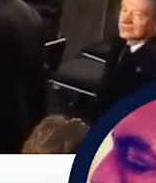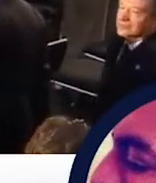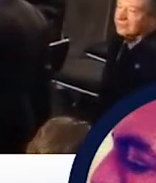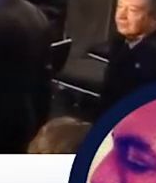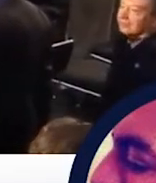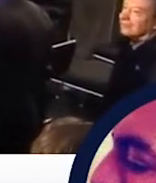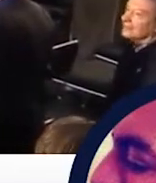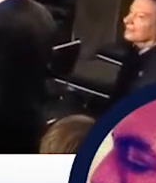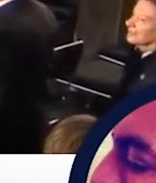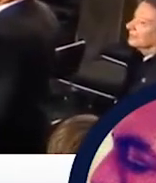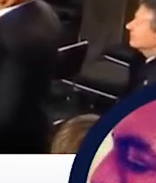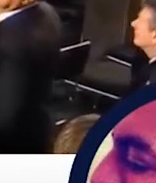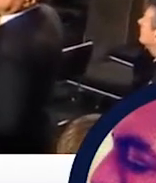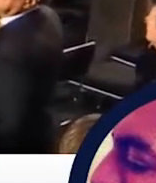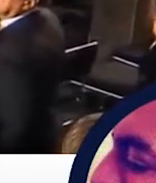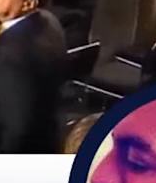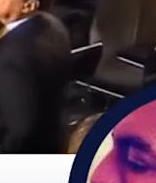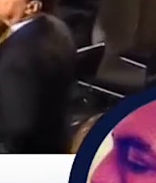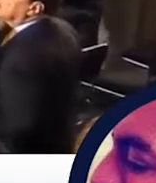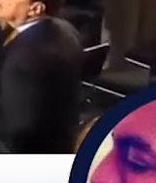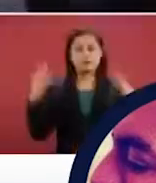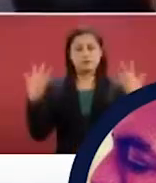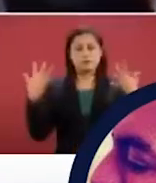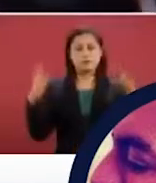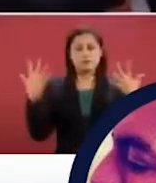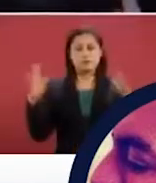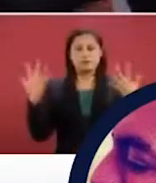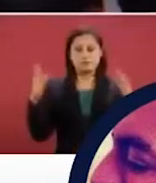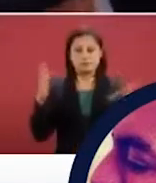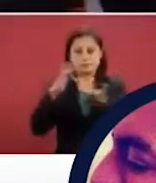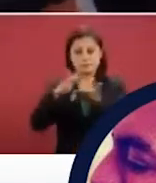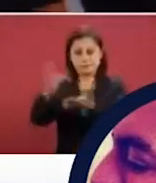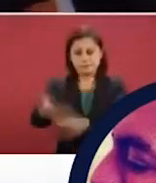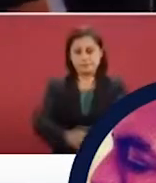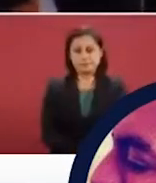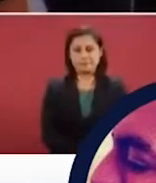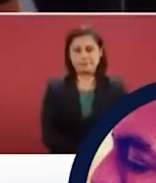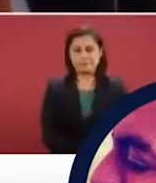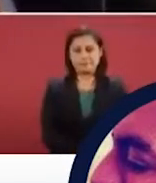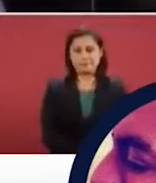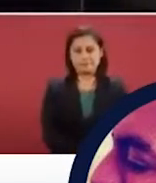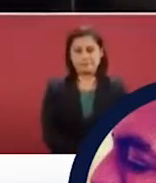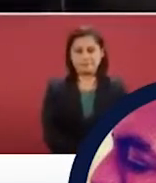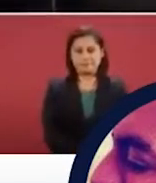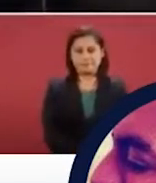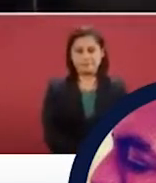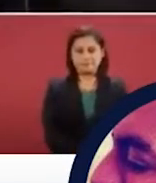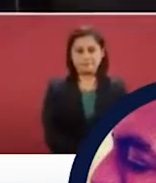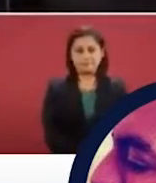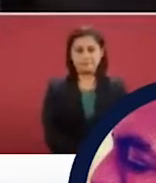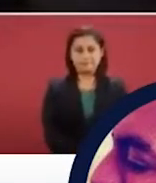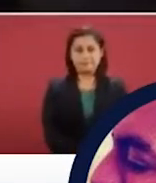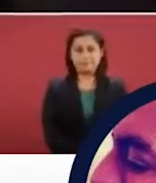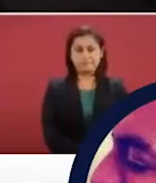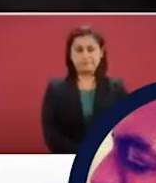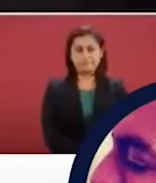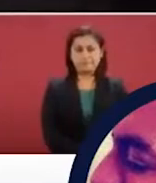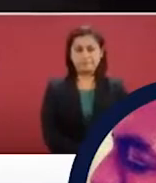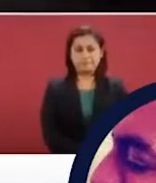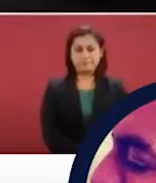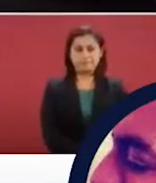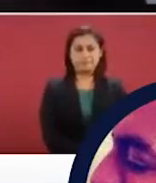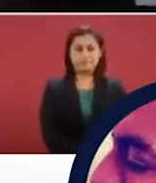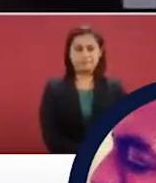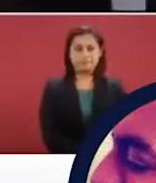estos proyectos son para carreteras, telecomunicaciones, transporte, energía, turismo, aeropuertos, puentes,